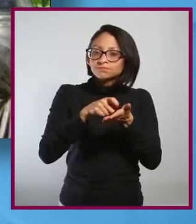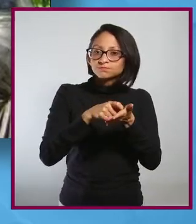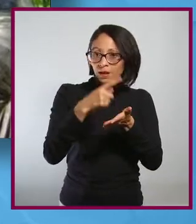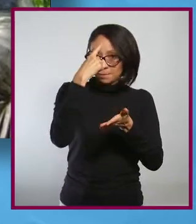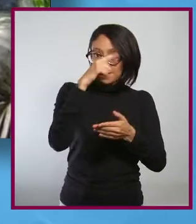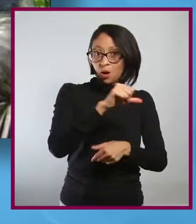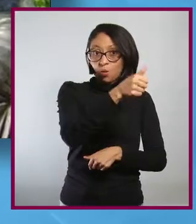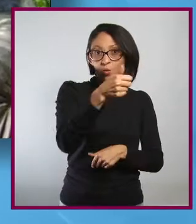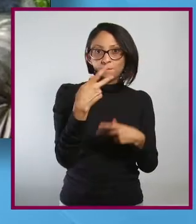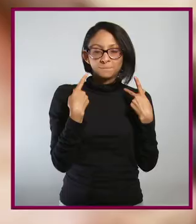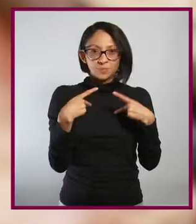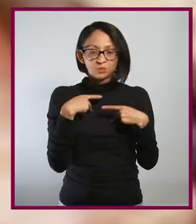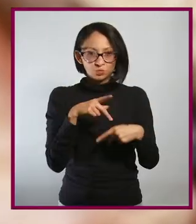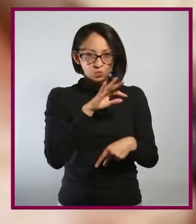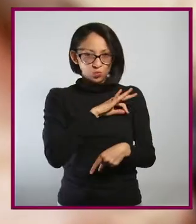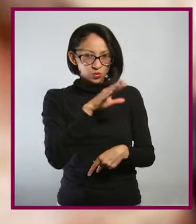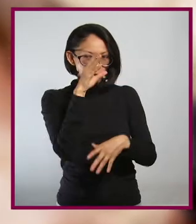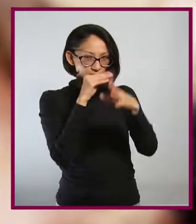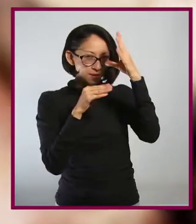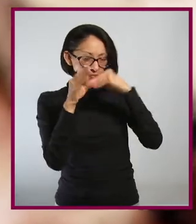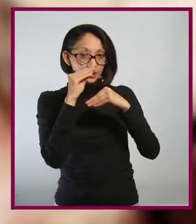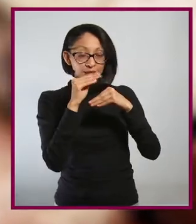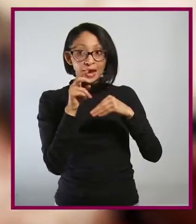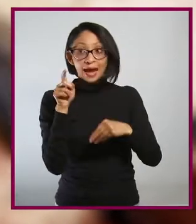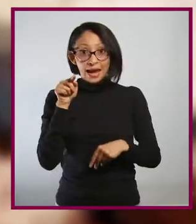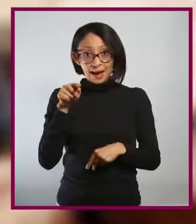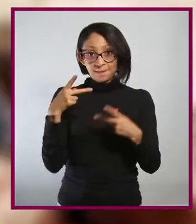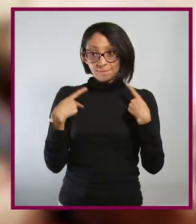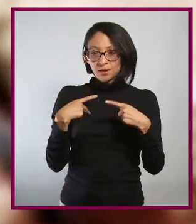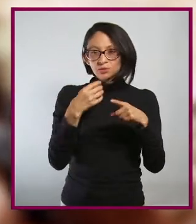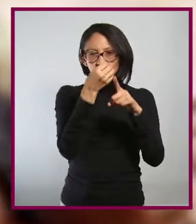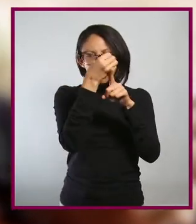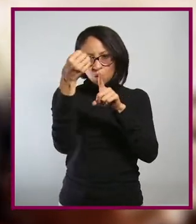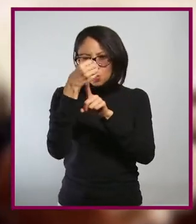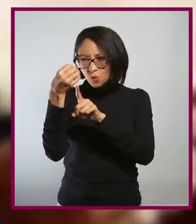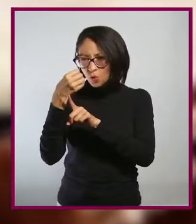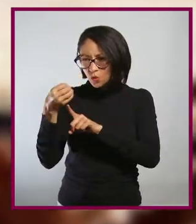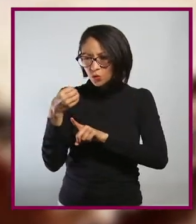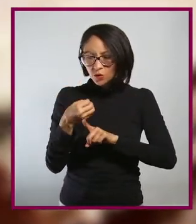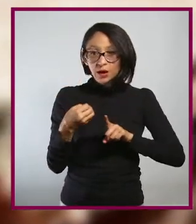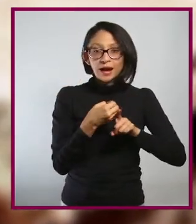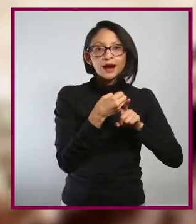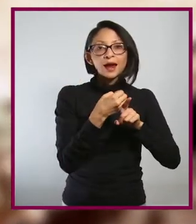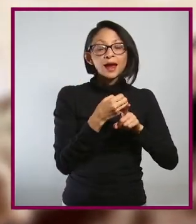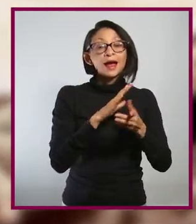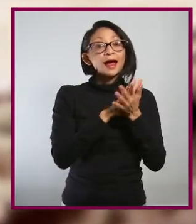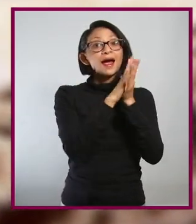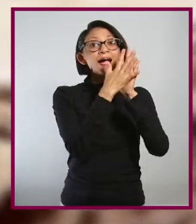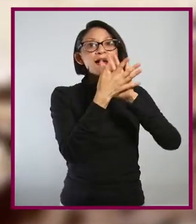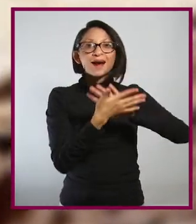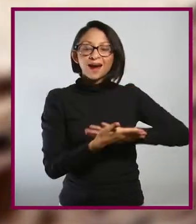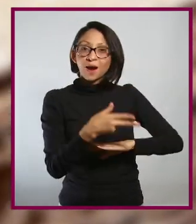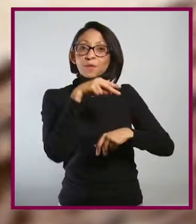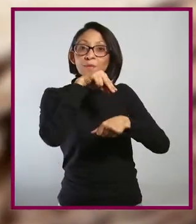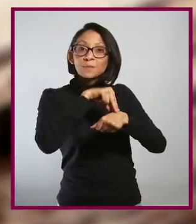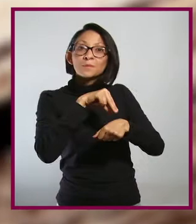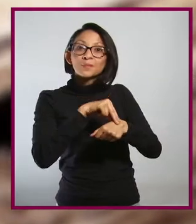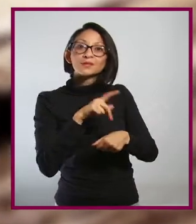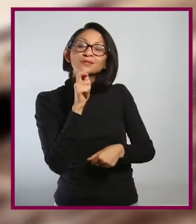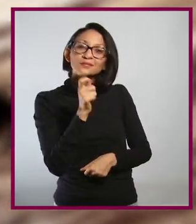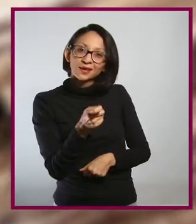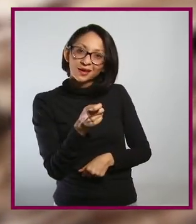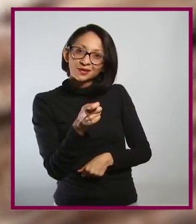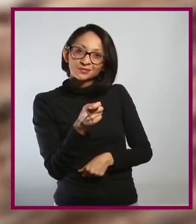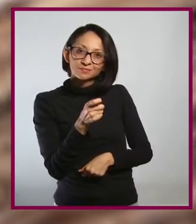a estudiantes de medicina. Al ordenar y catalogar las historias clínicas, Hipócrates transformó la